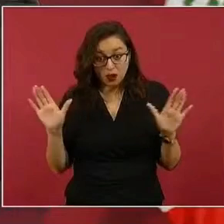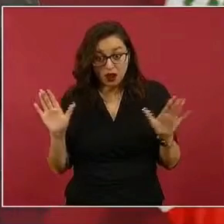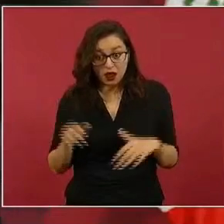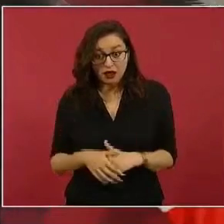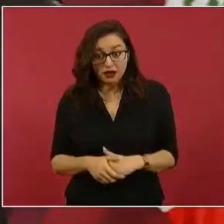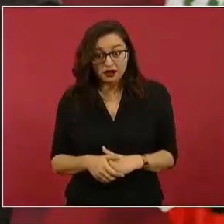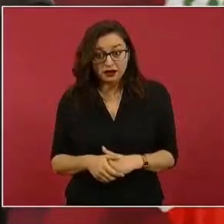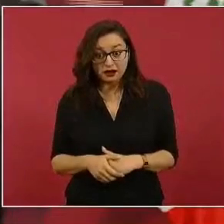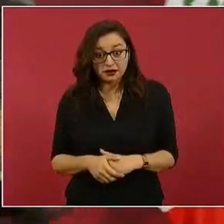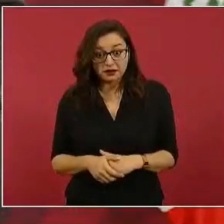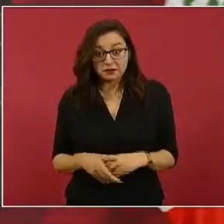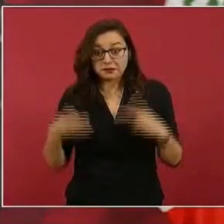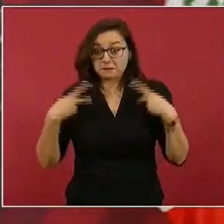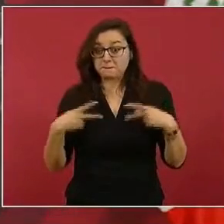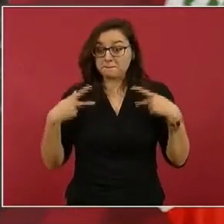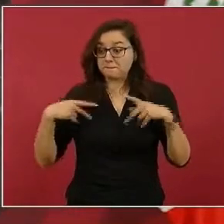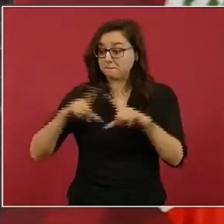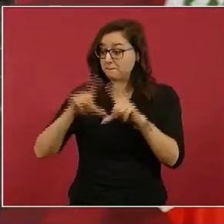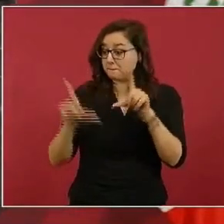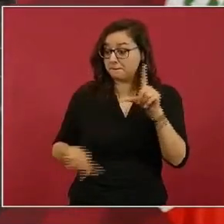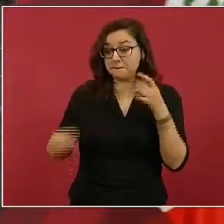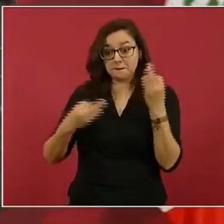¿Se hubiese vacunado a todo el pueblo?